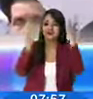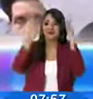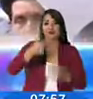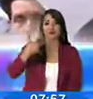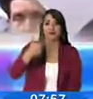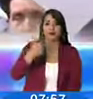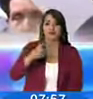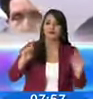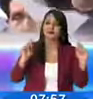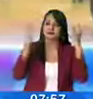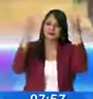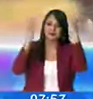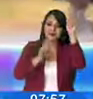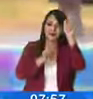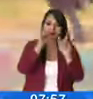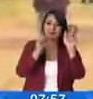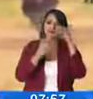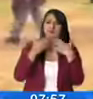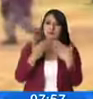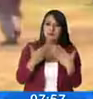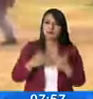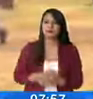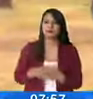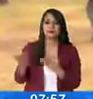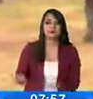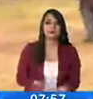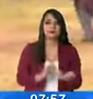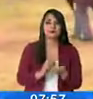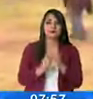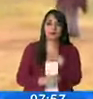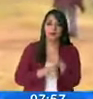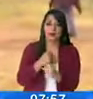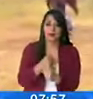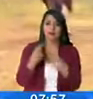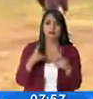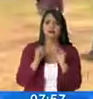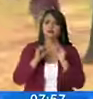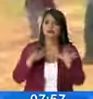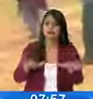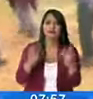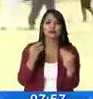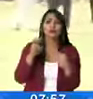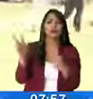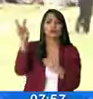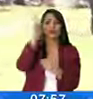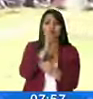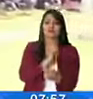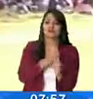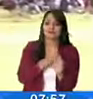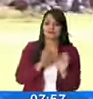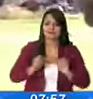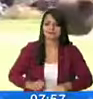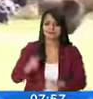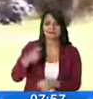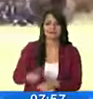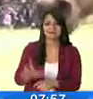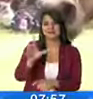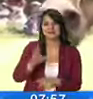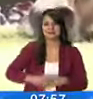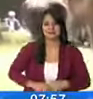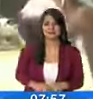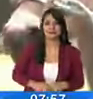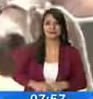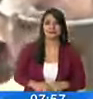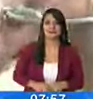Chuquiribamba! ¡Viva nuestra gente! Este evento se da cada año y convoca a miles de turistas. En Loja, informó